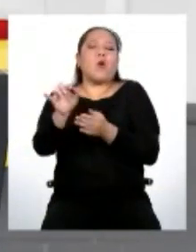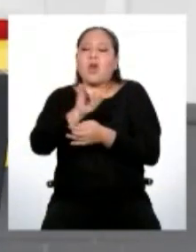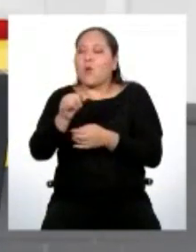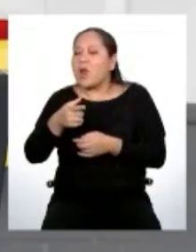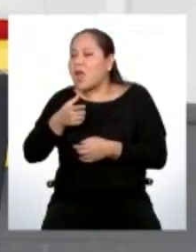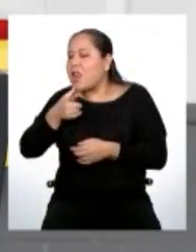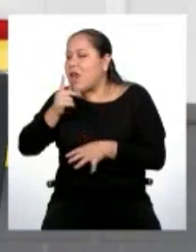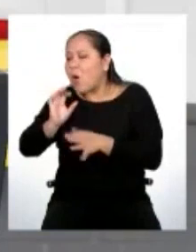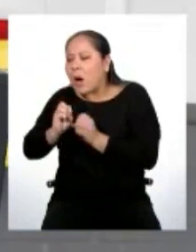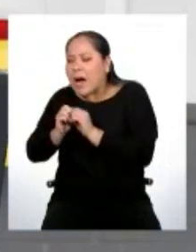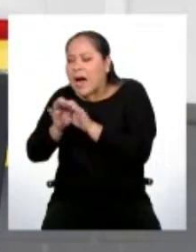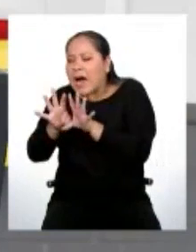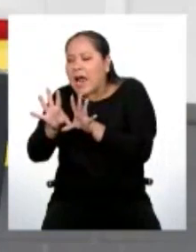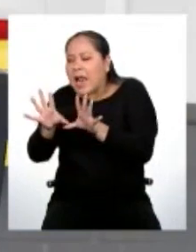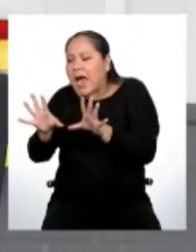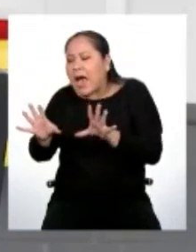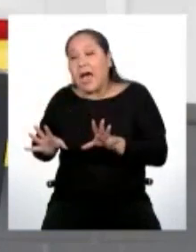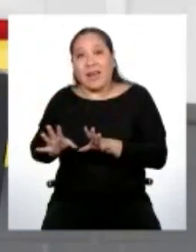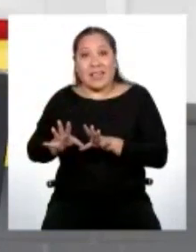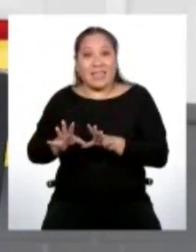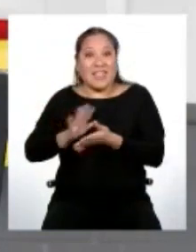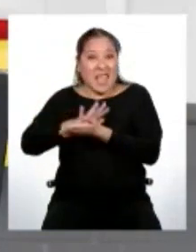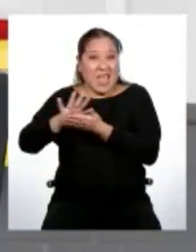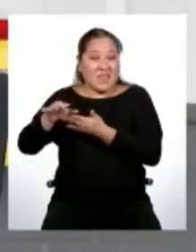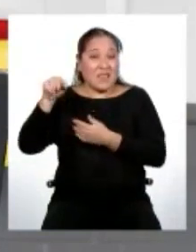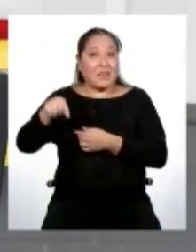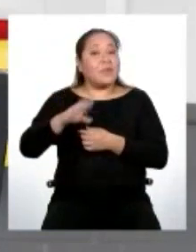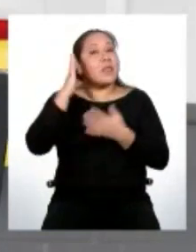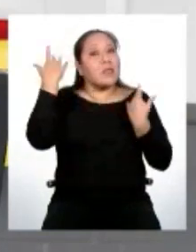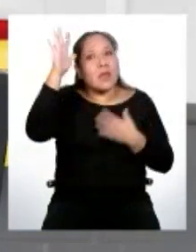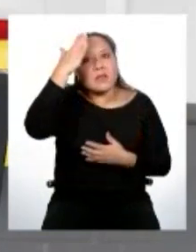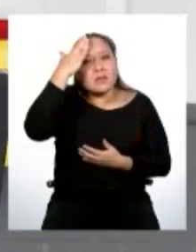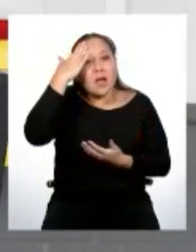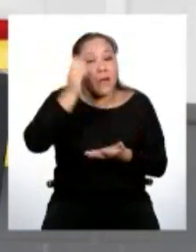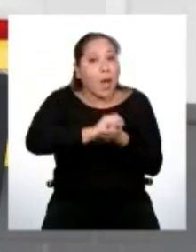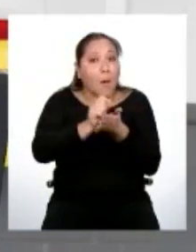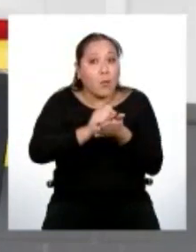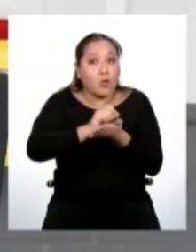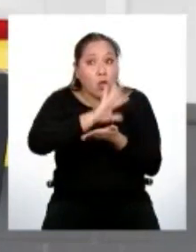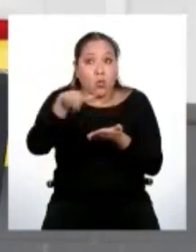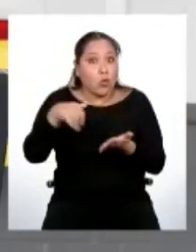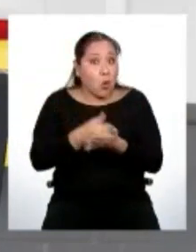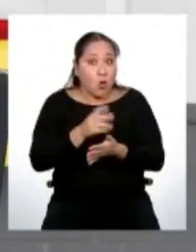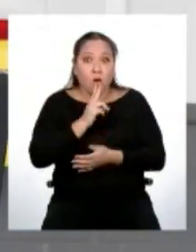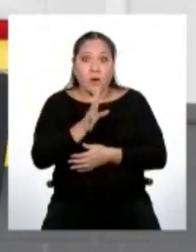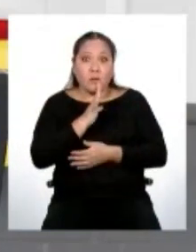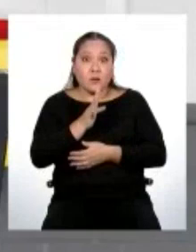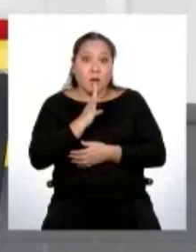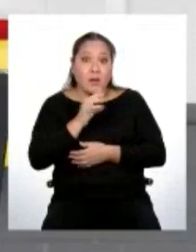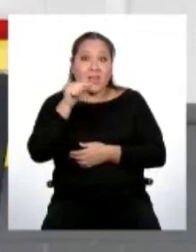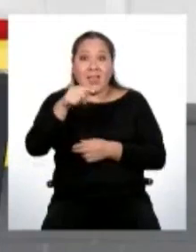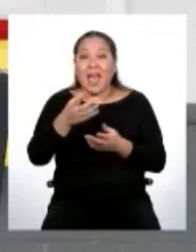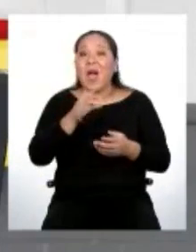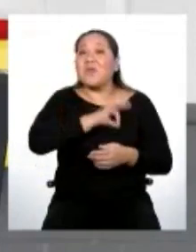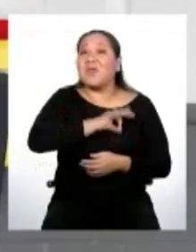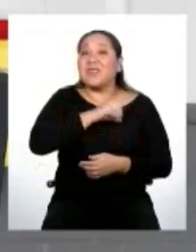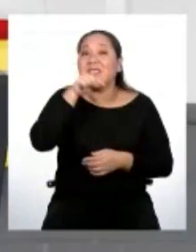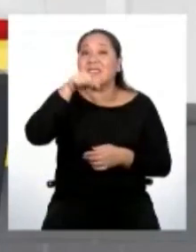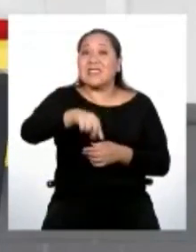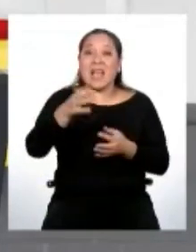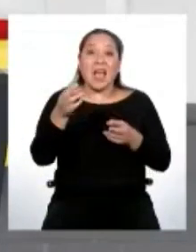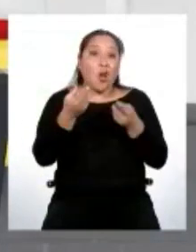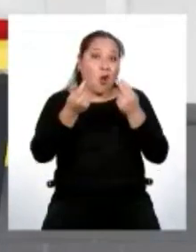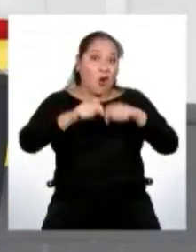cristalina del mundo. Ya saben, amigas y amigos, apunten todo lo que hemos hablado aquí y aprovechen esta pausa para ir al